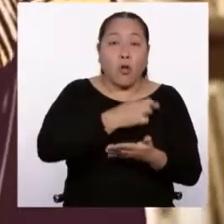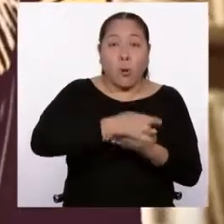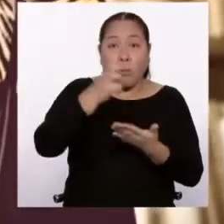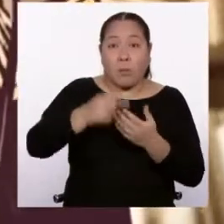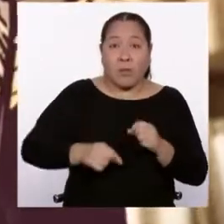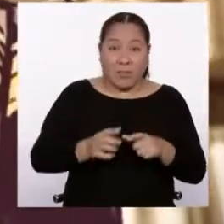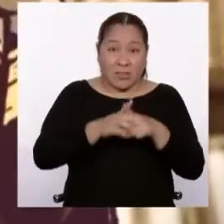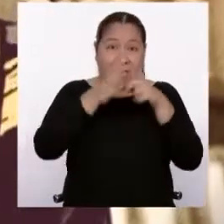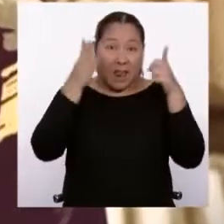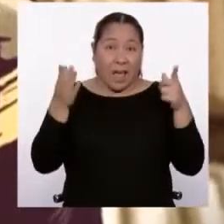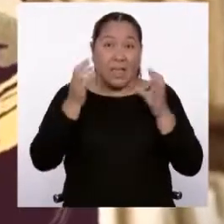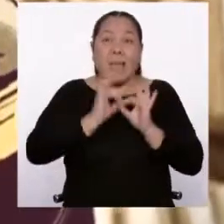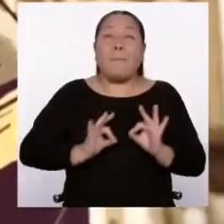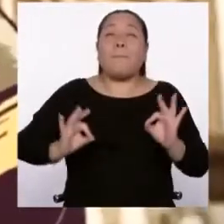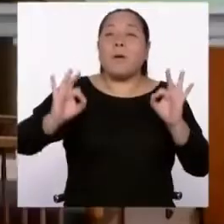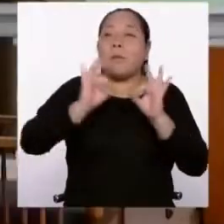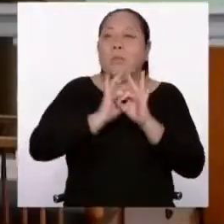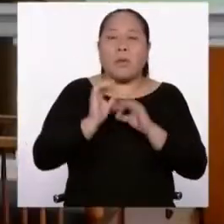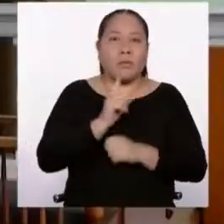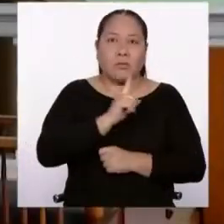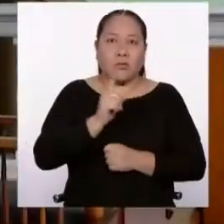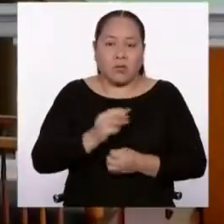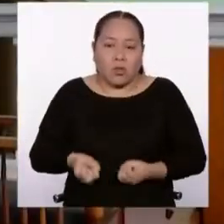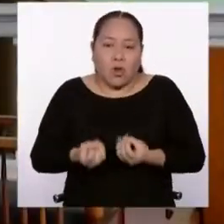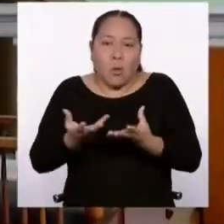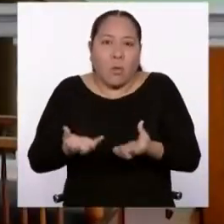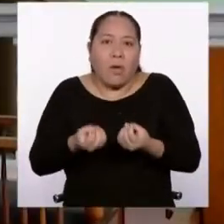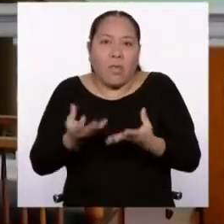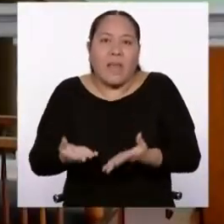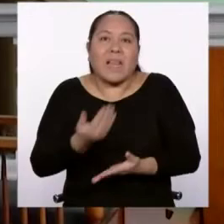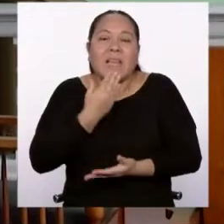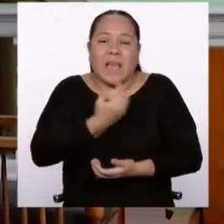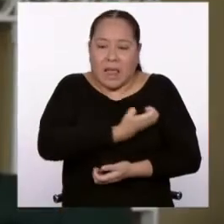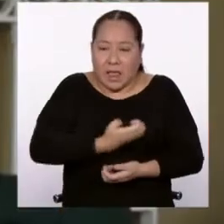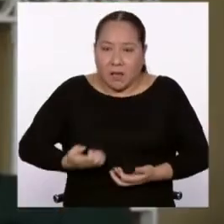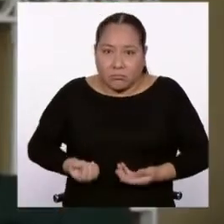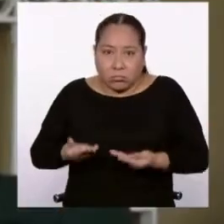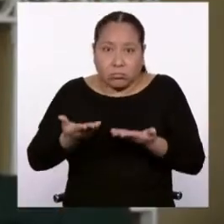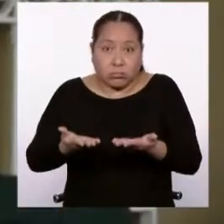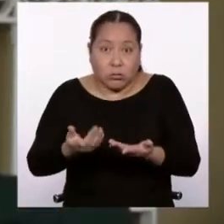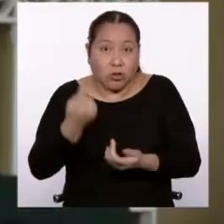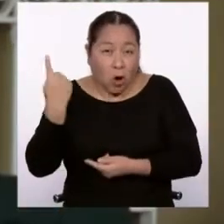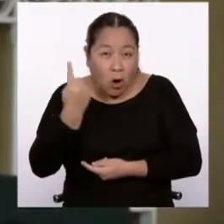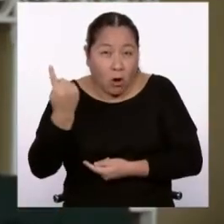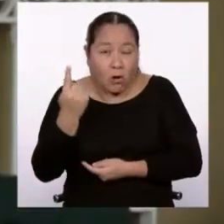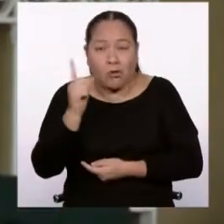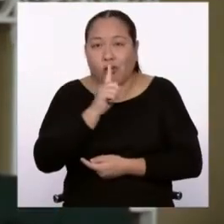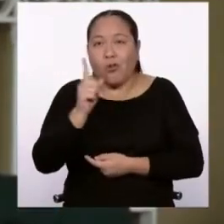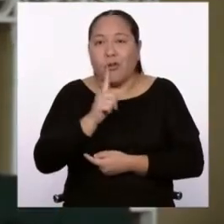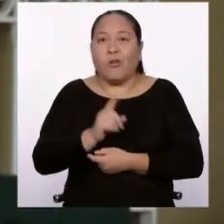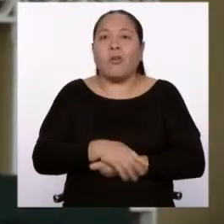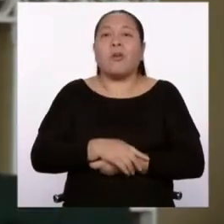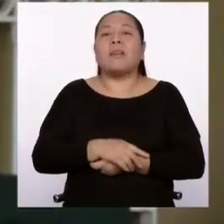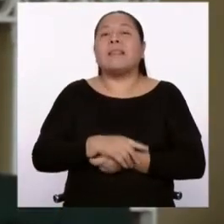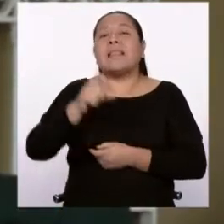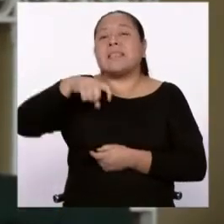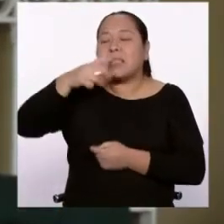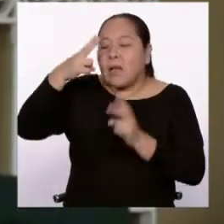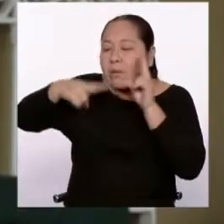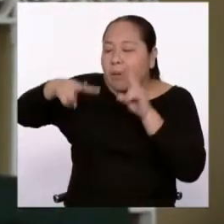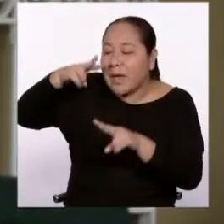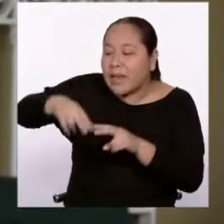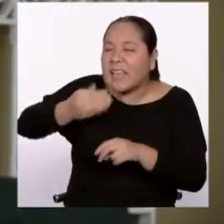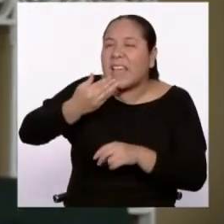e importantes ya no iban a ser dados por el Ejecutivo directamente, sino que iba a tener que pasar por el filtro del